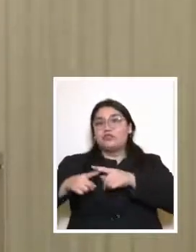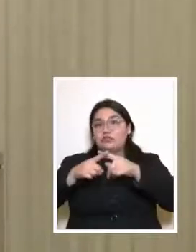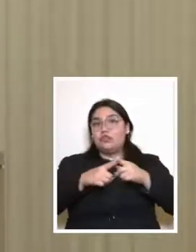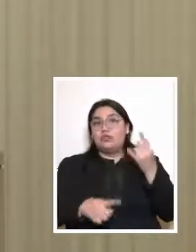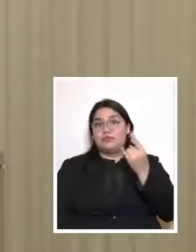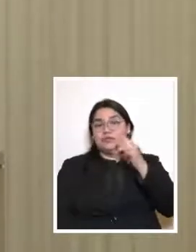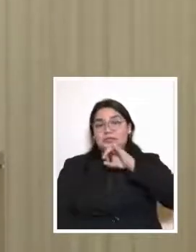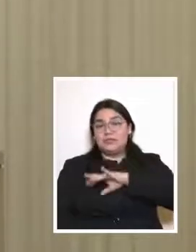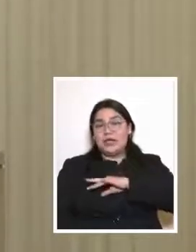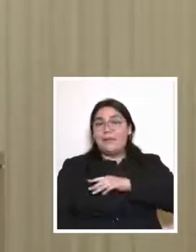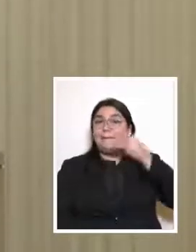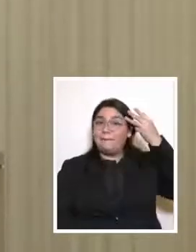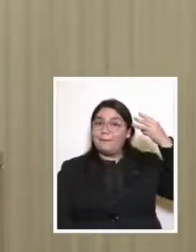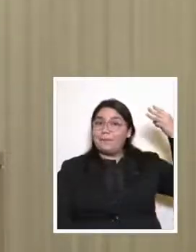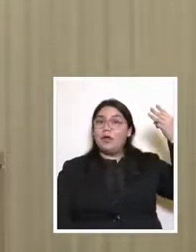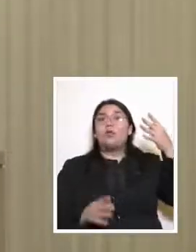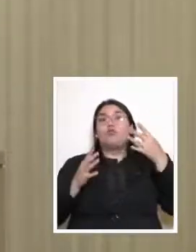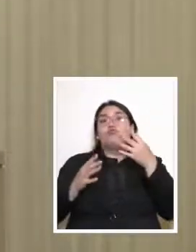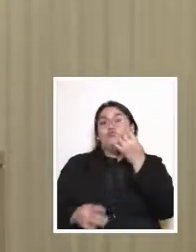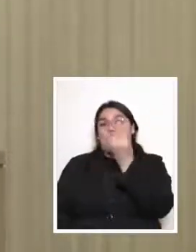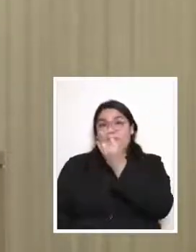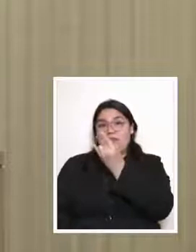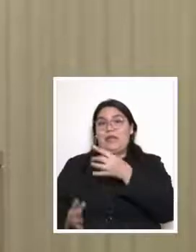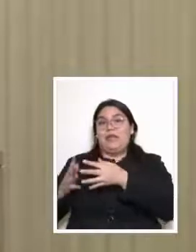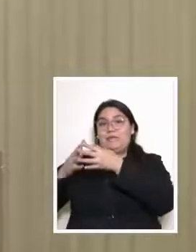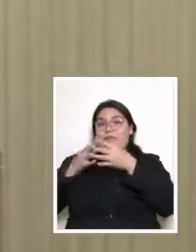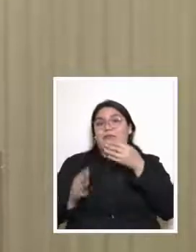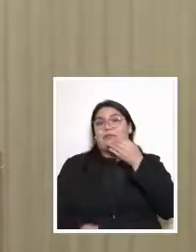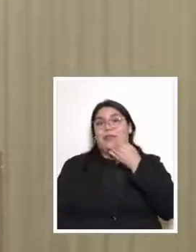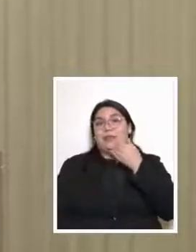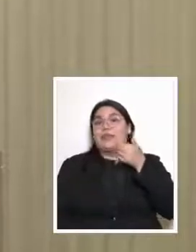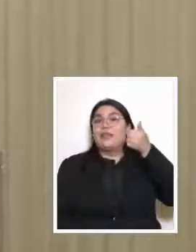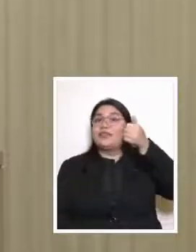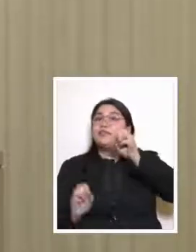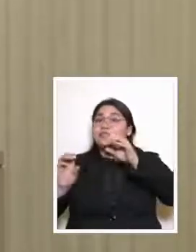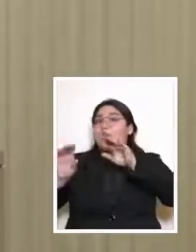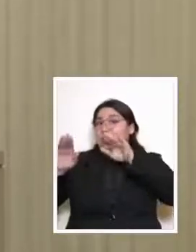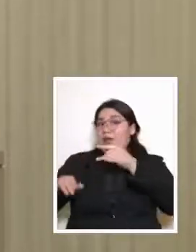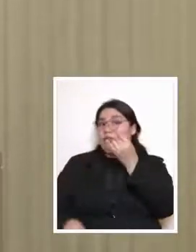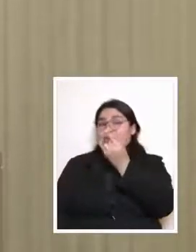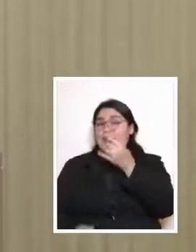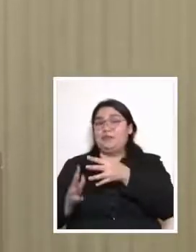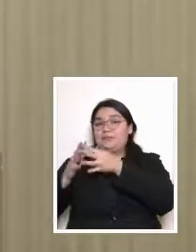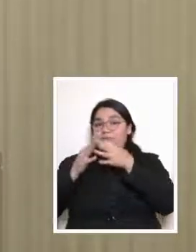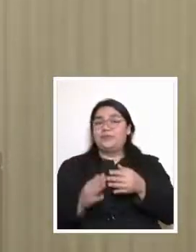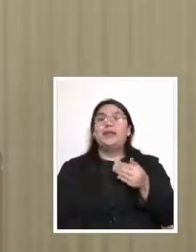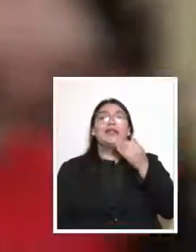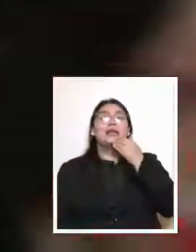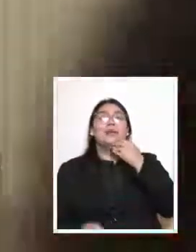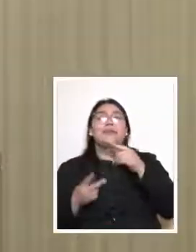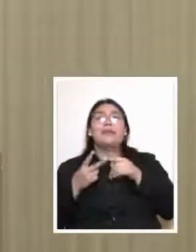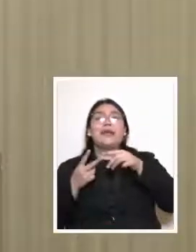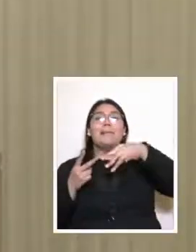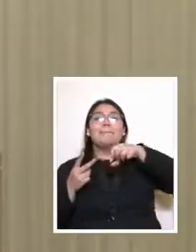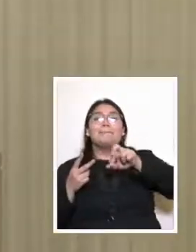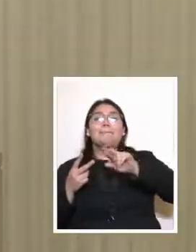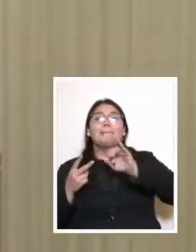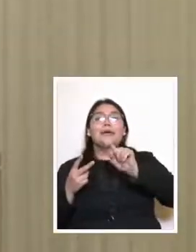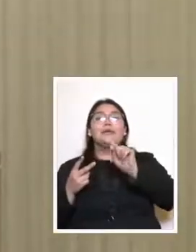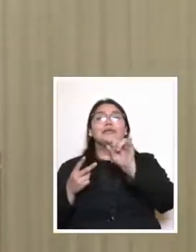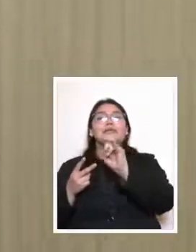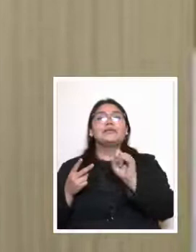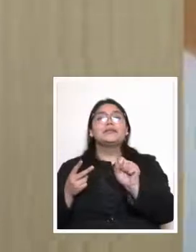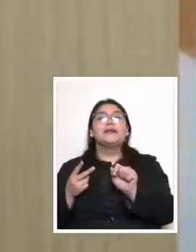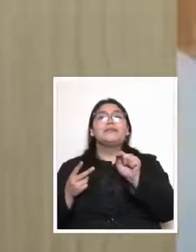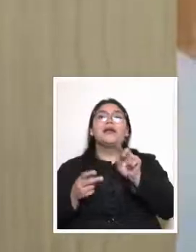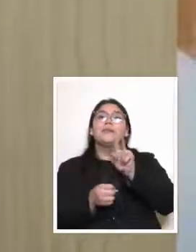de la Universidad de Harvard y doctor en educación de la misma universidad. También vamos a saludar a Maritza Arias, ella es profesora de